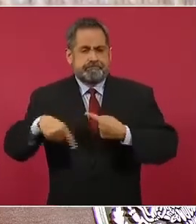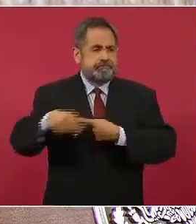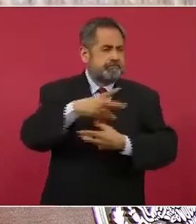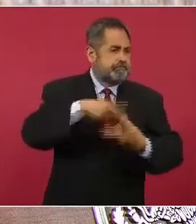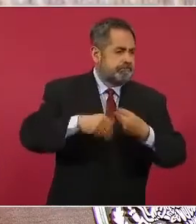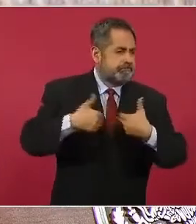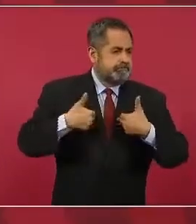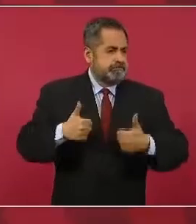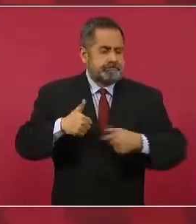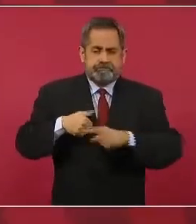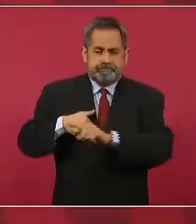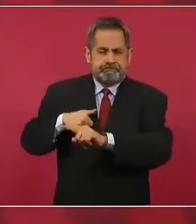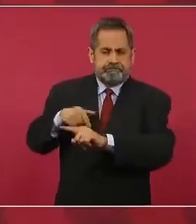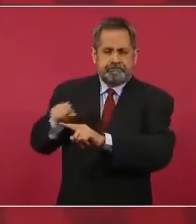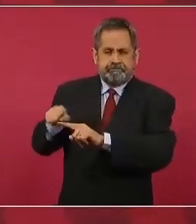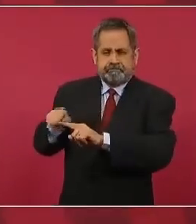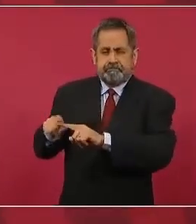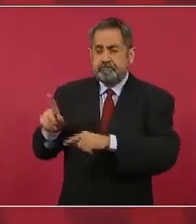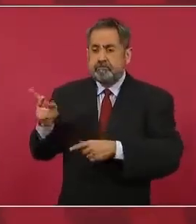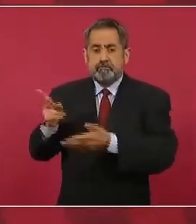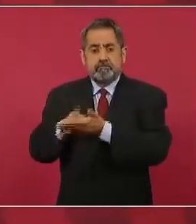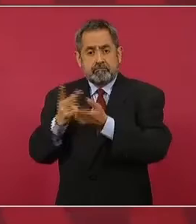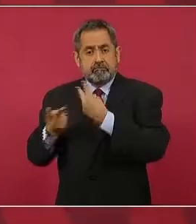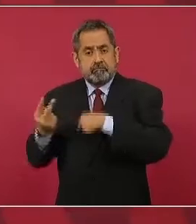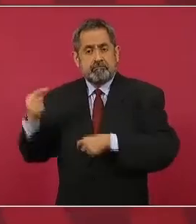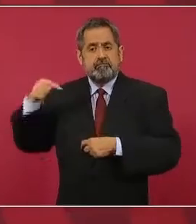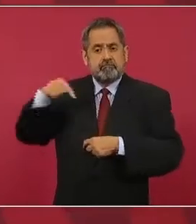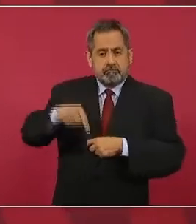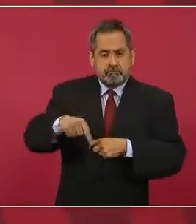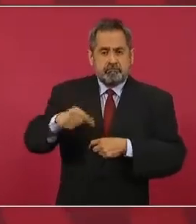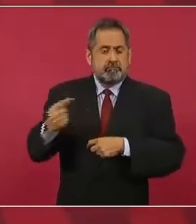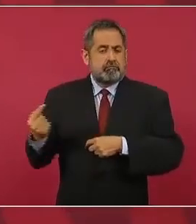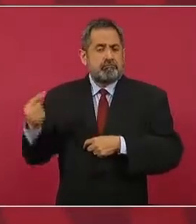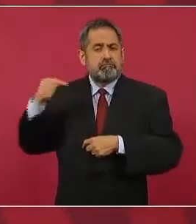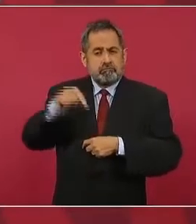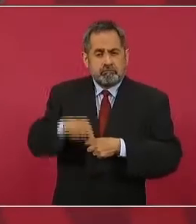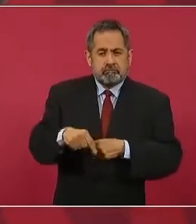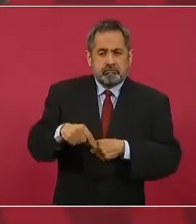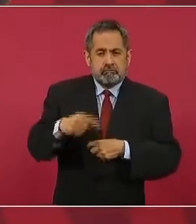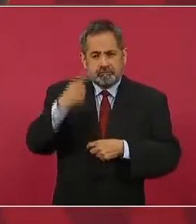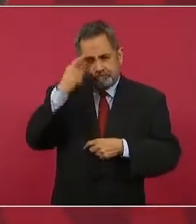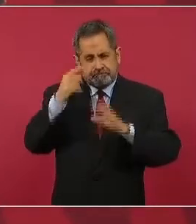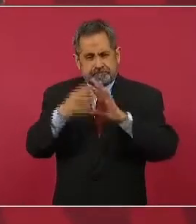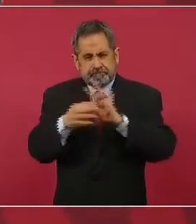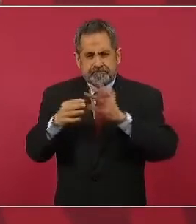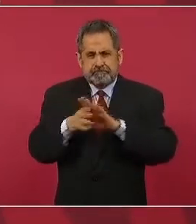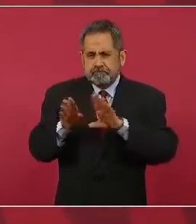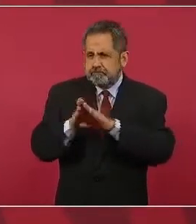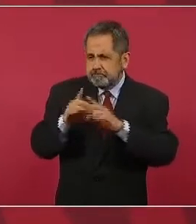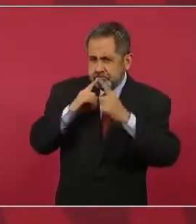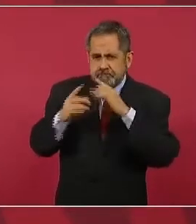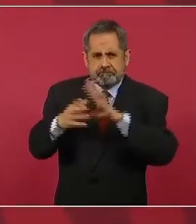Yo aprovecho para informarles, y ya con esto terminamos, ya nos quedamos para mañana.